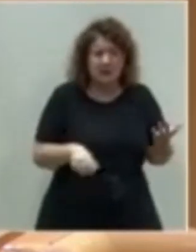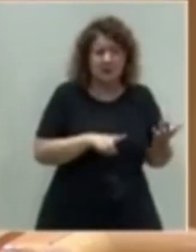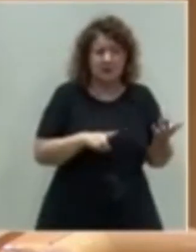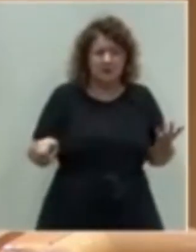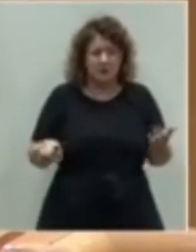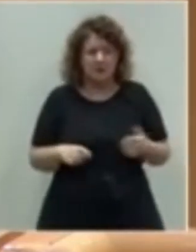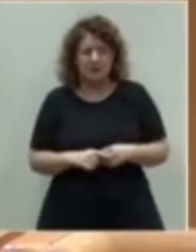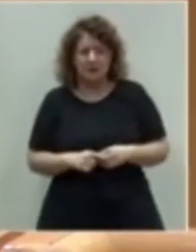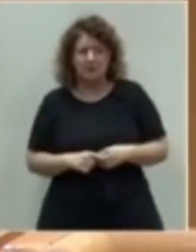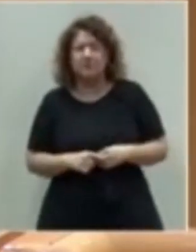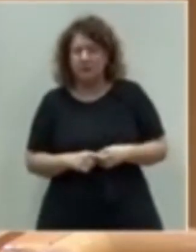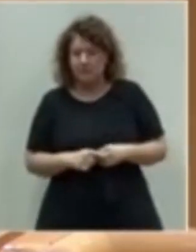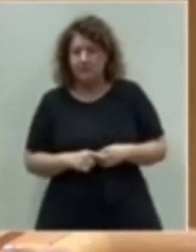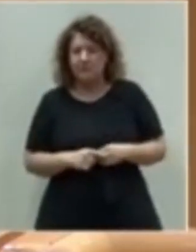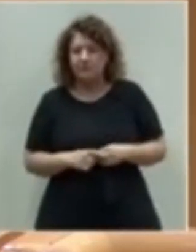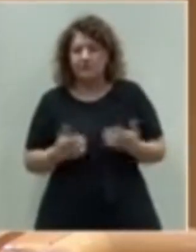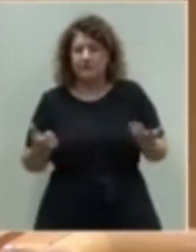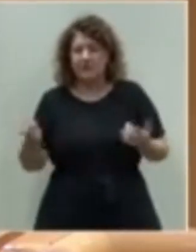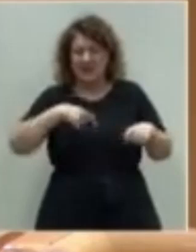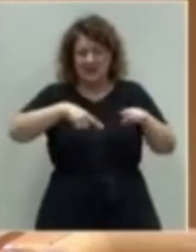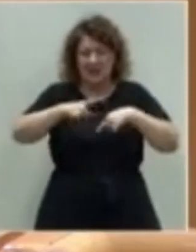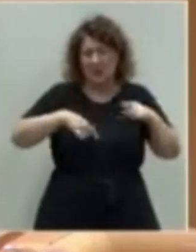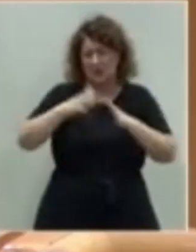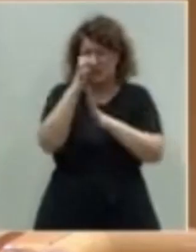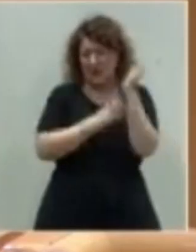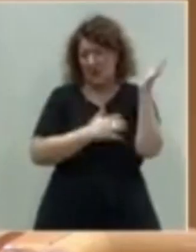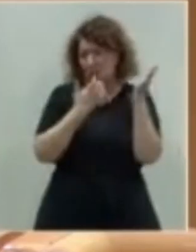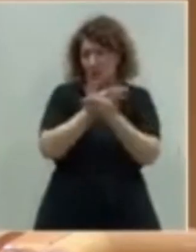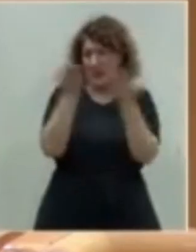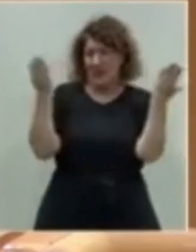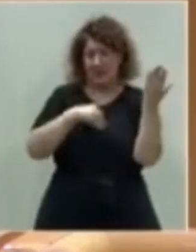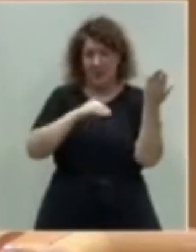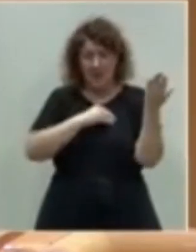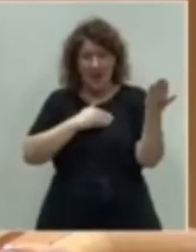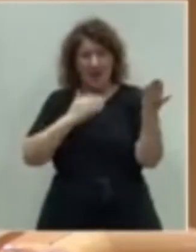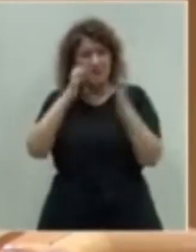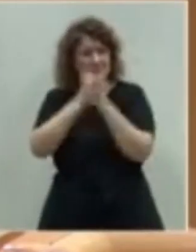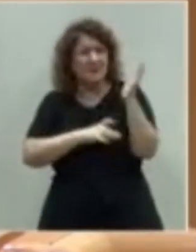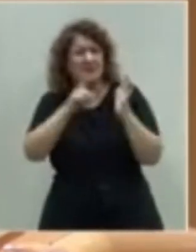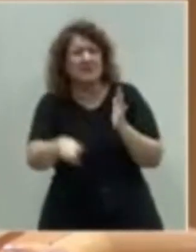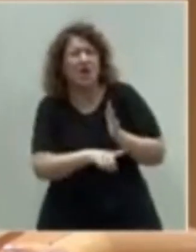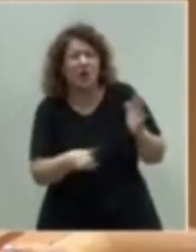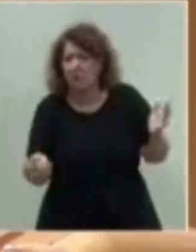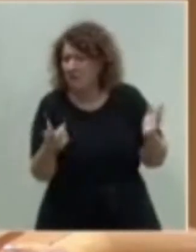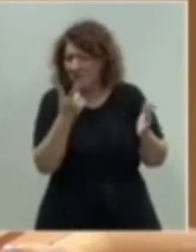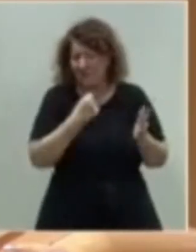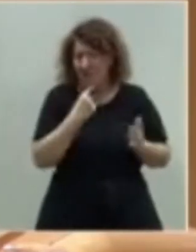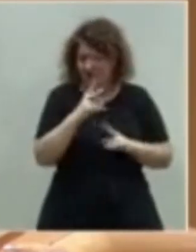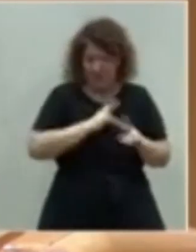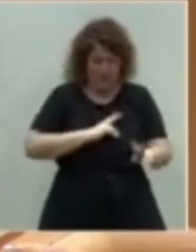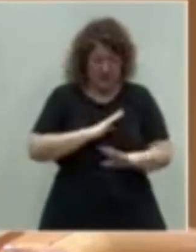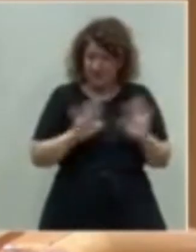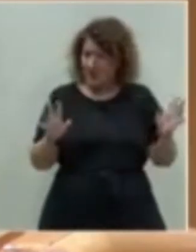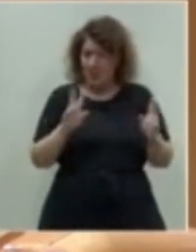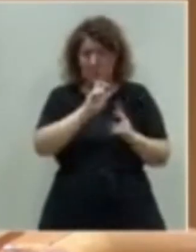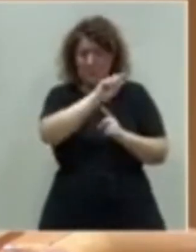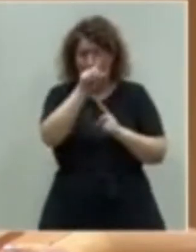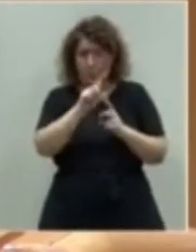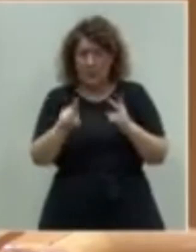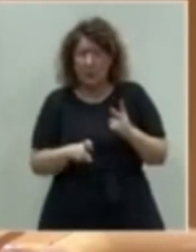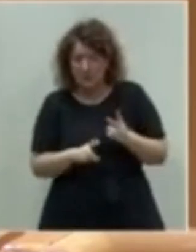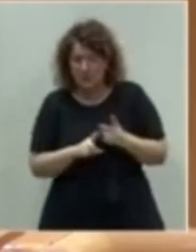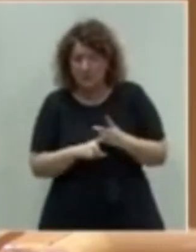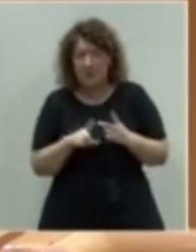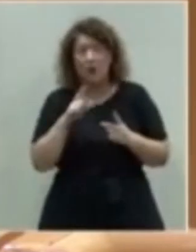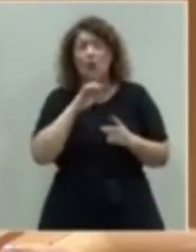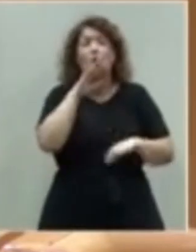a aplicar la gratuidad del transporte a los canarios como el resto de los españoles? ¿Sí o no? Es muy simple. Dos preguntas. ¿Y va a cumplir el REF